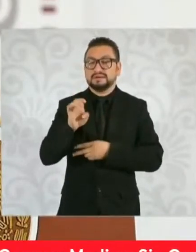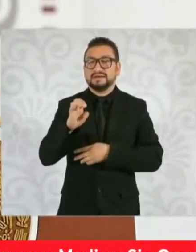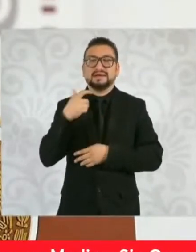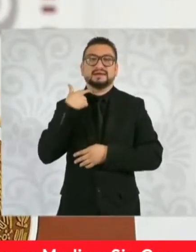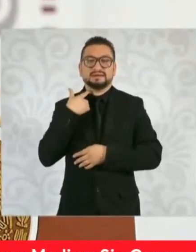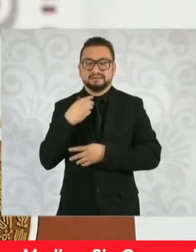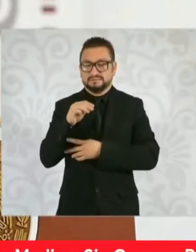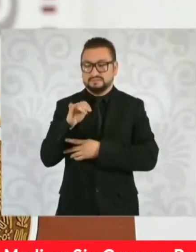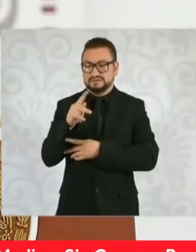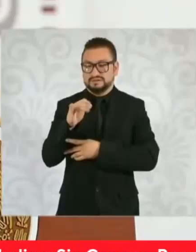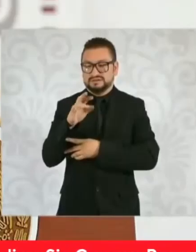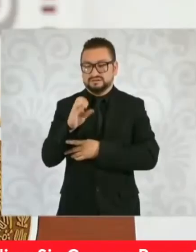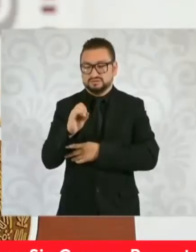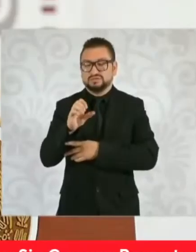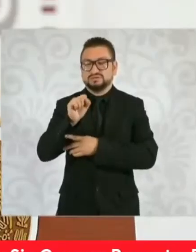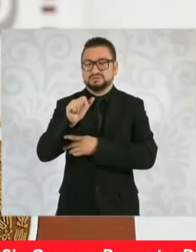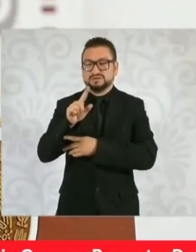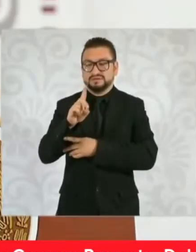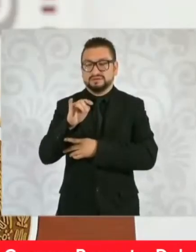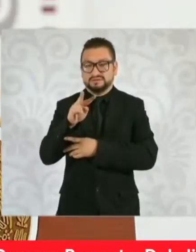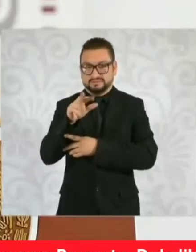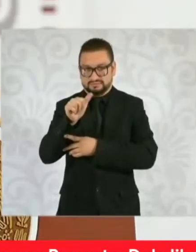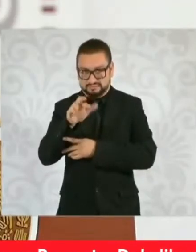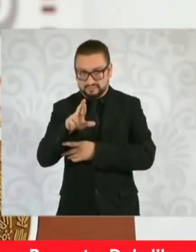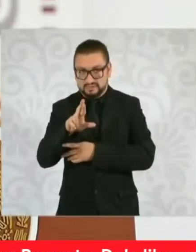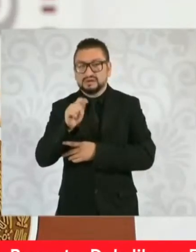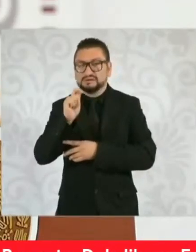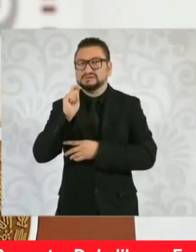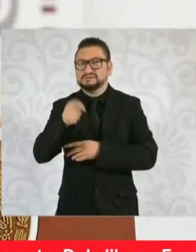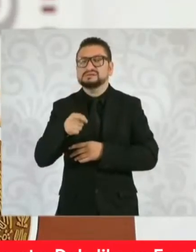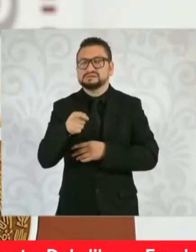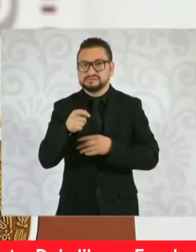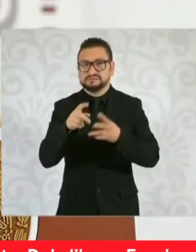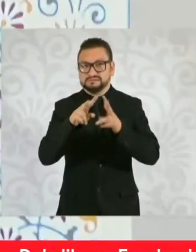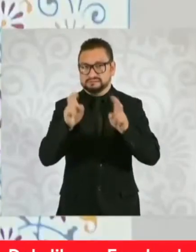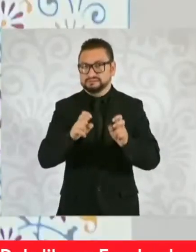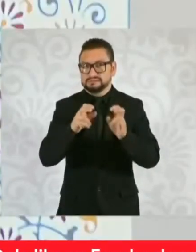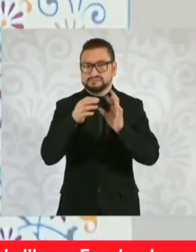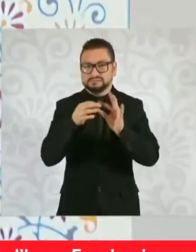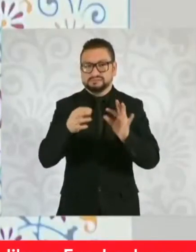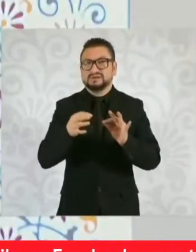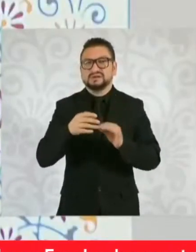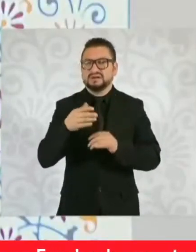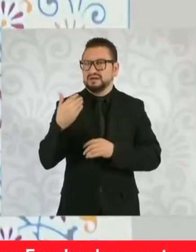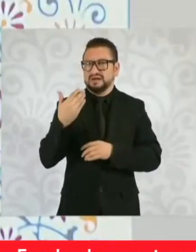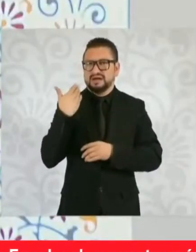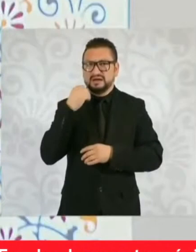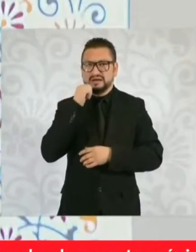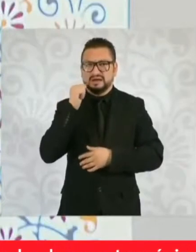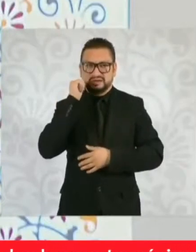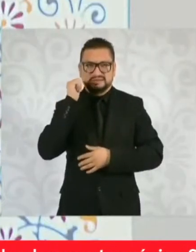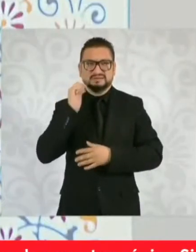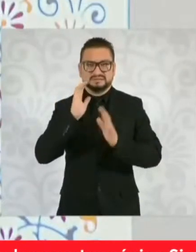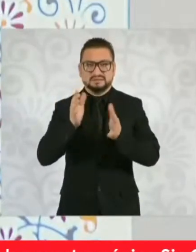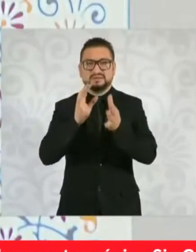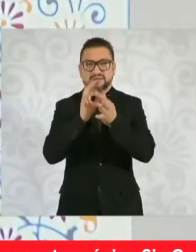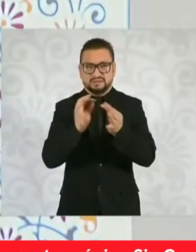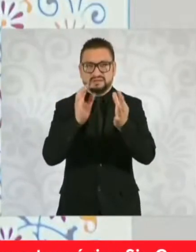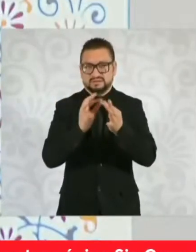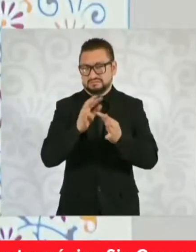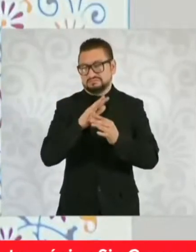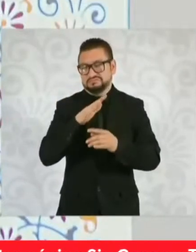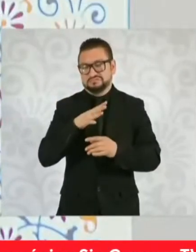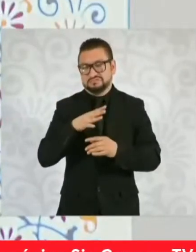exministro, el ministro Saldívar, sobre esto que se mencionó ayer y que ha estado en estos